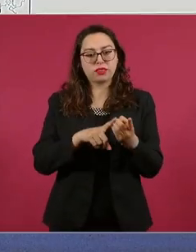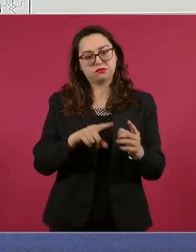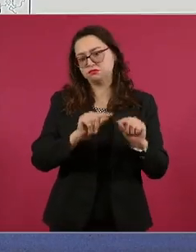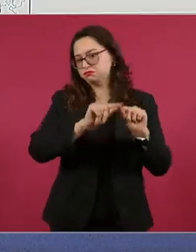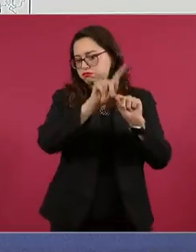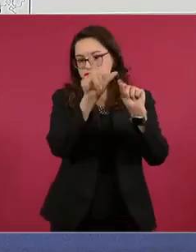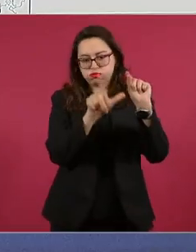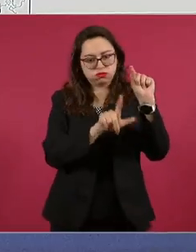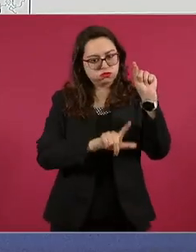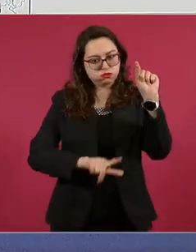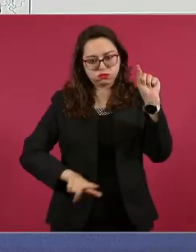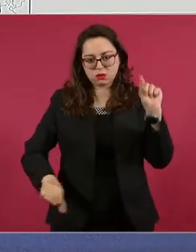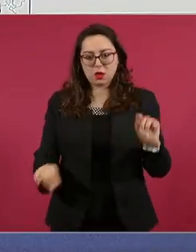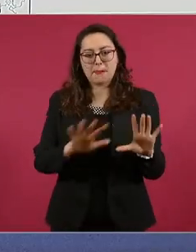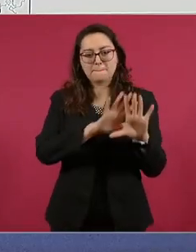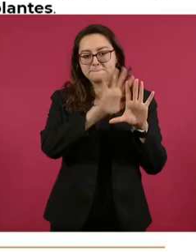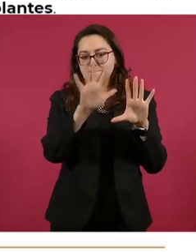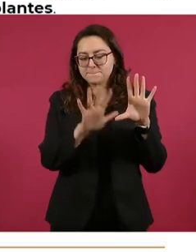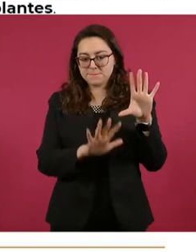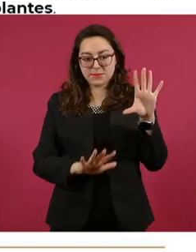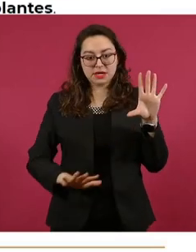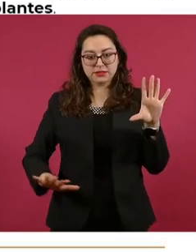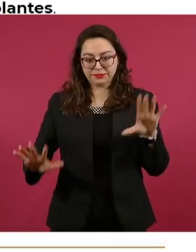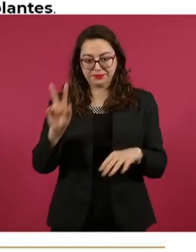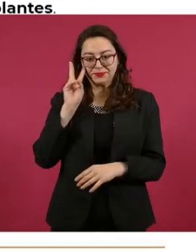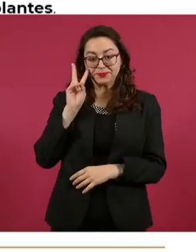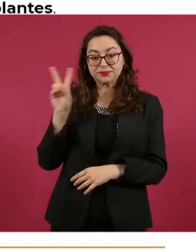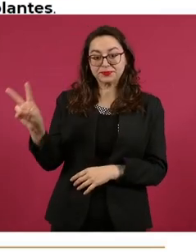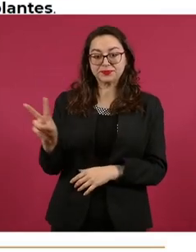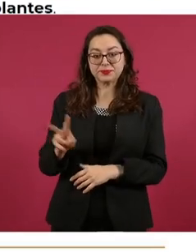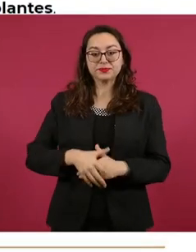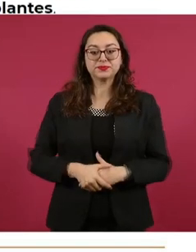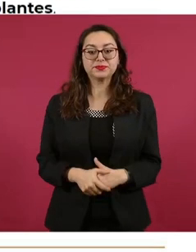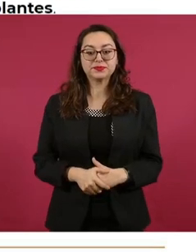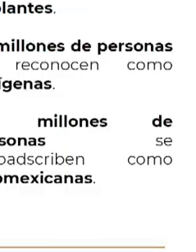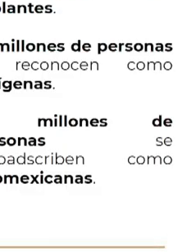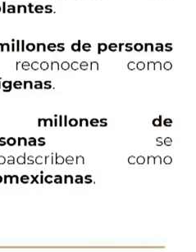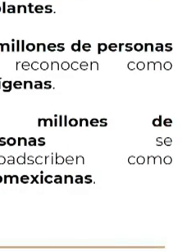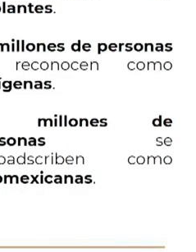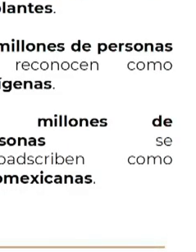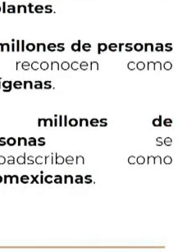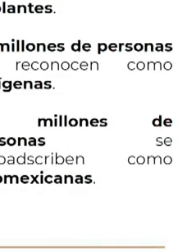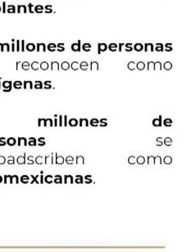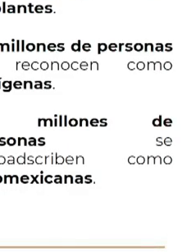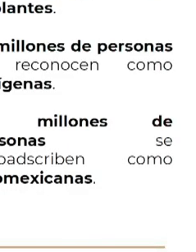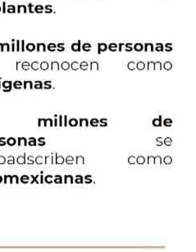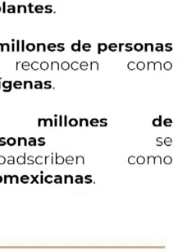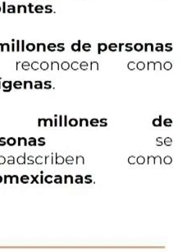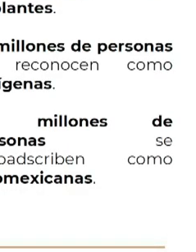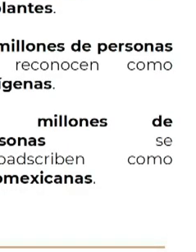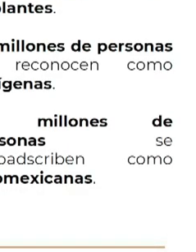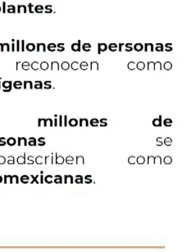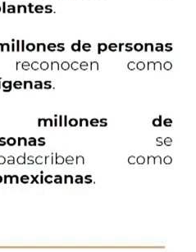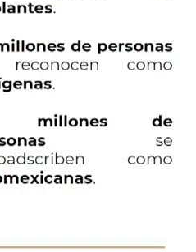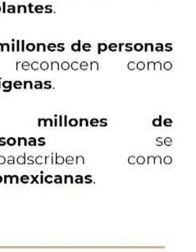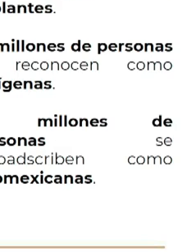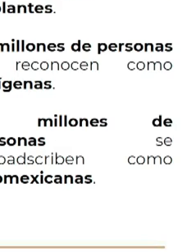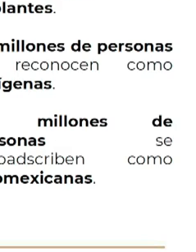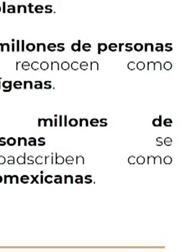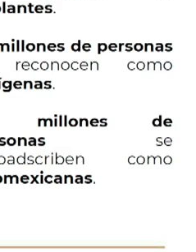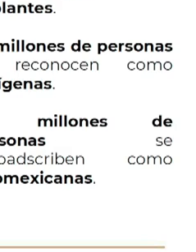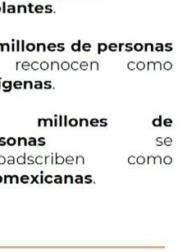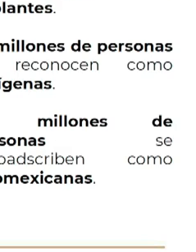nacional, y por eso el primer punto de esta reforma constitucional es reconocer a México como